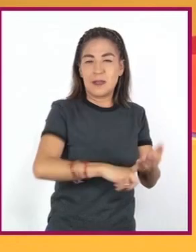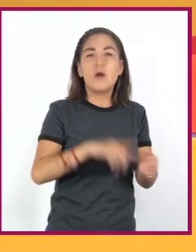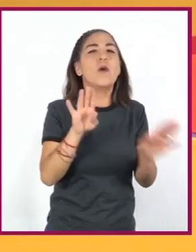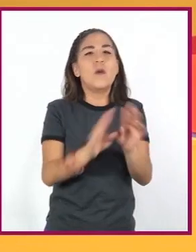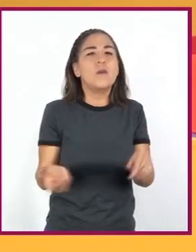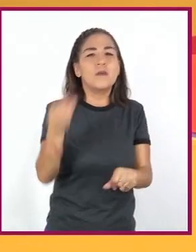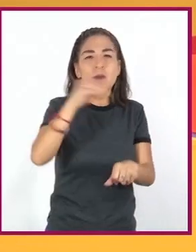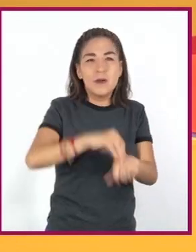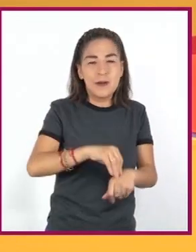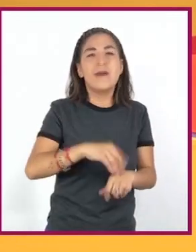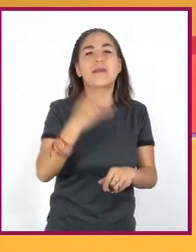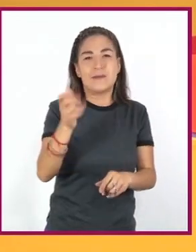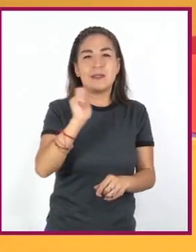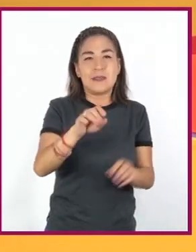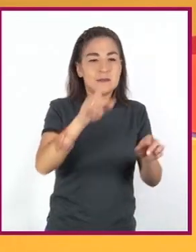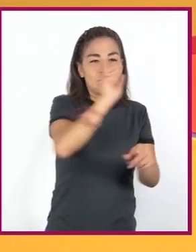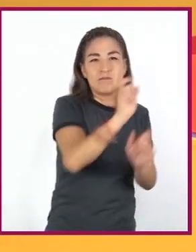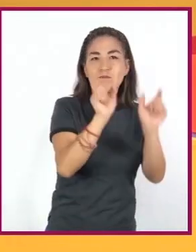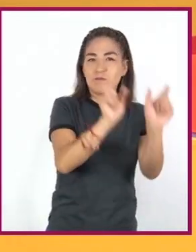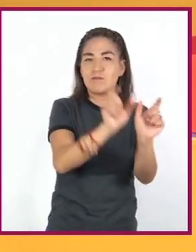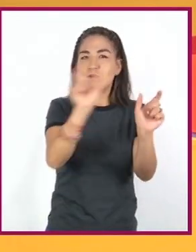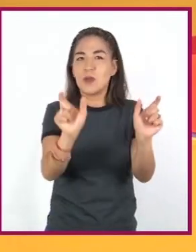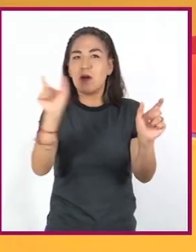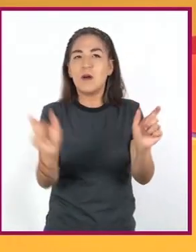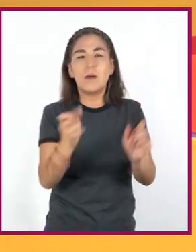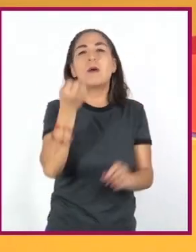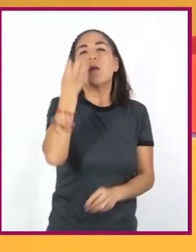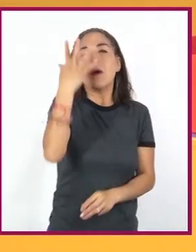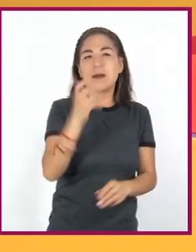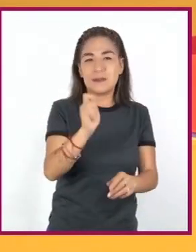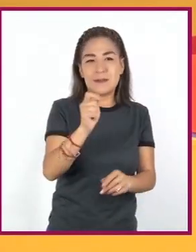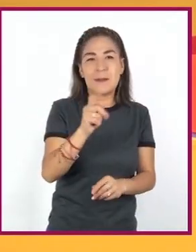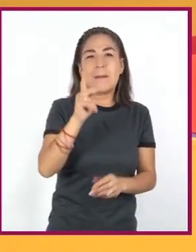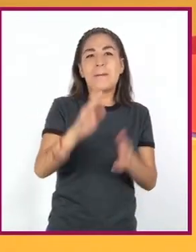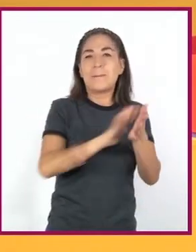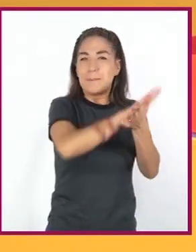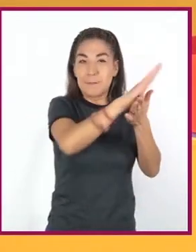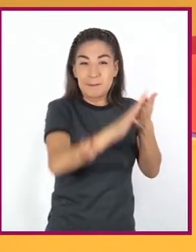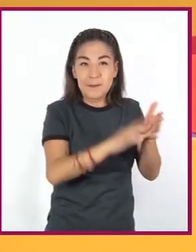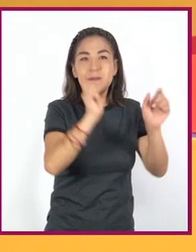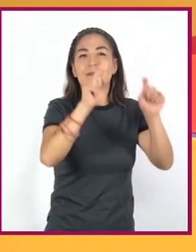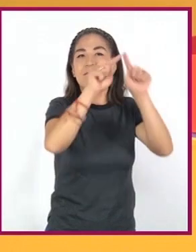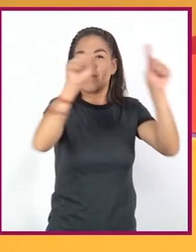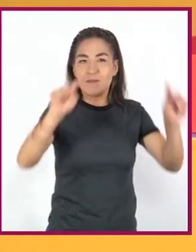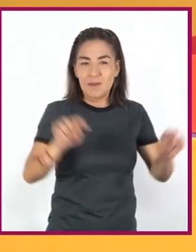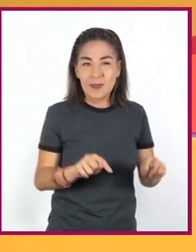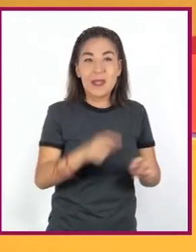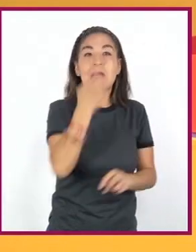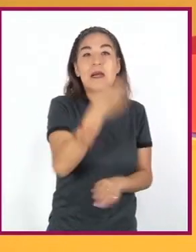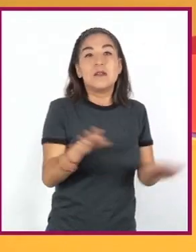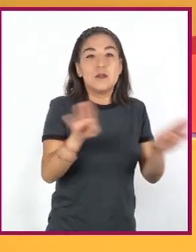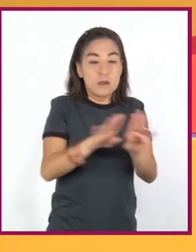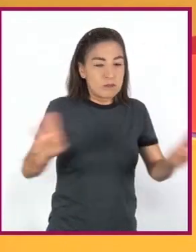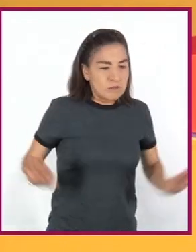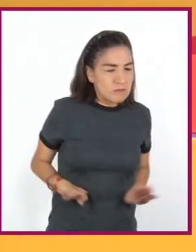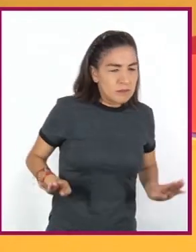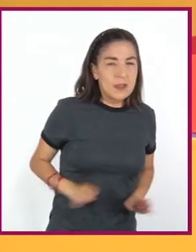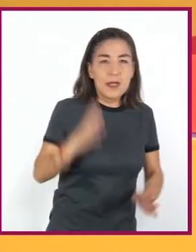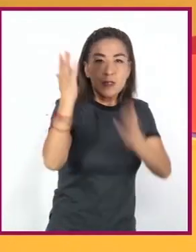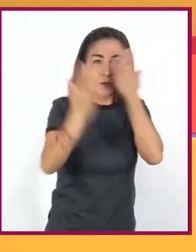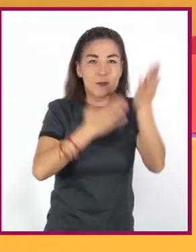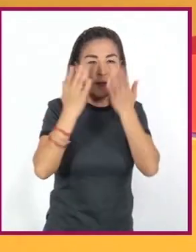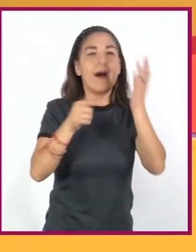aplicando las fórmulas para calcular su perímetro y área. Así, estudiando estas propiedades, favorecemos